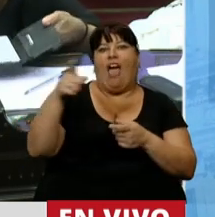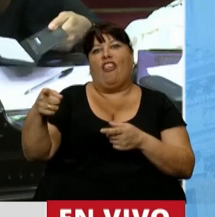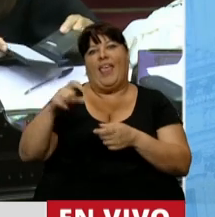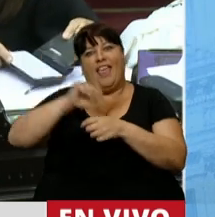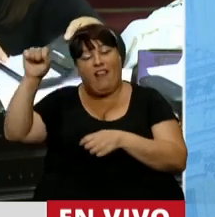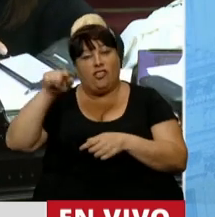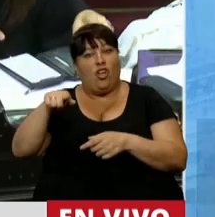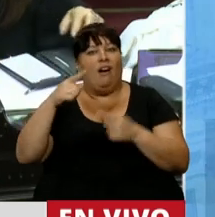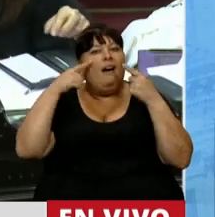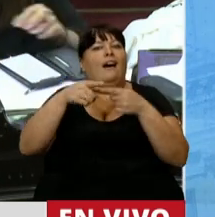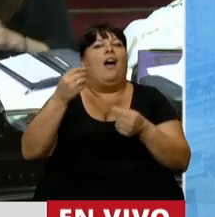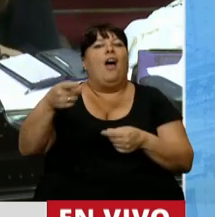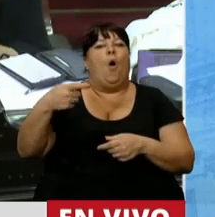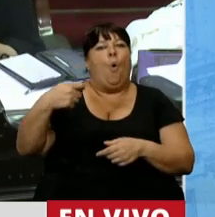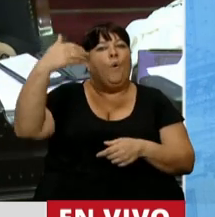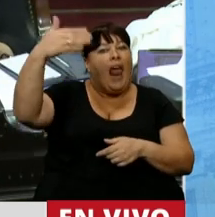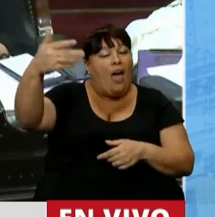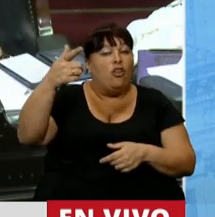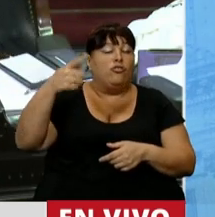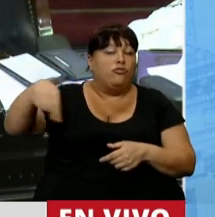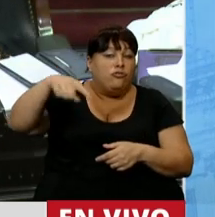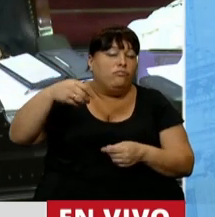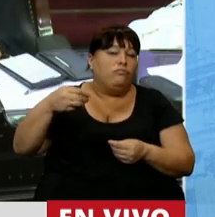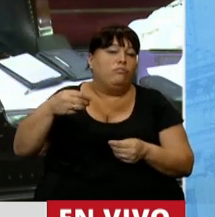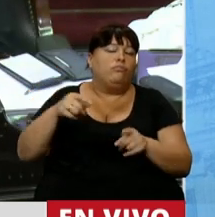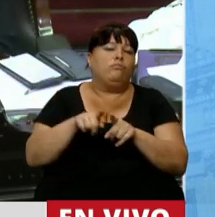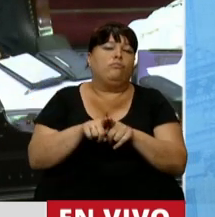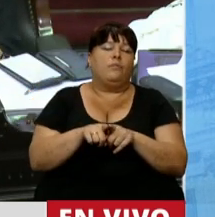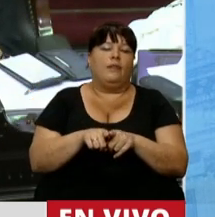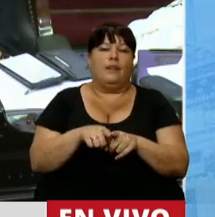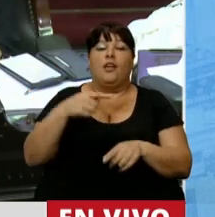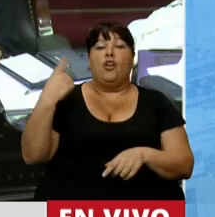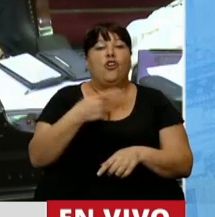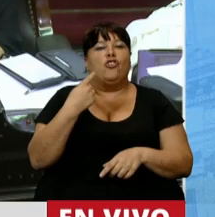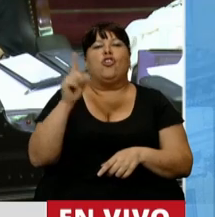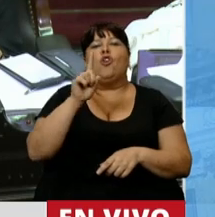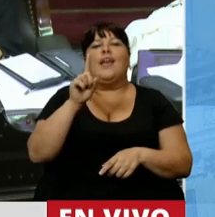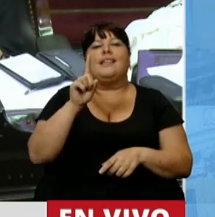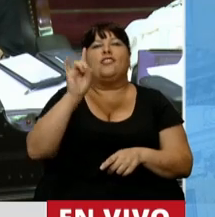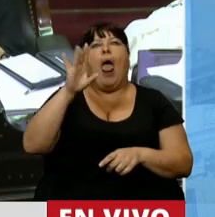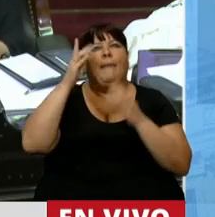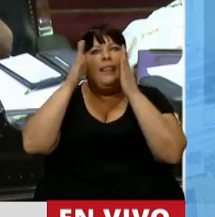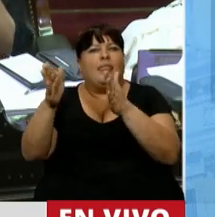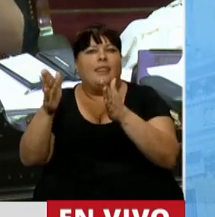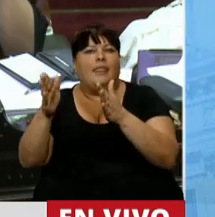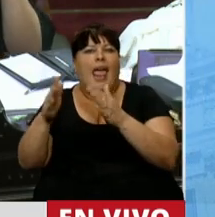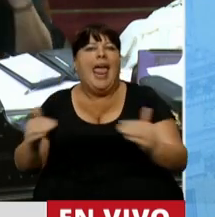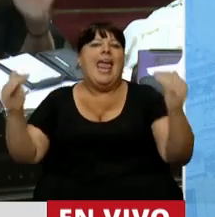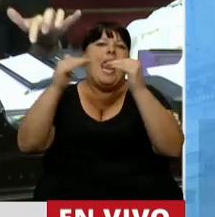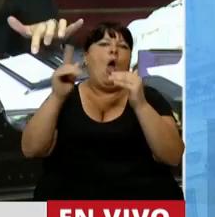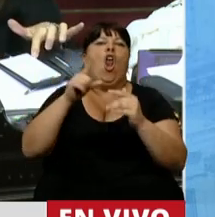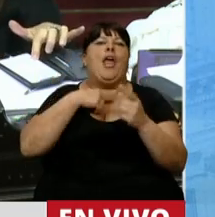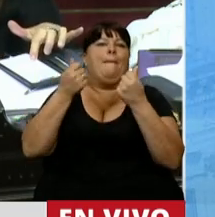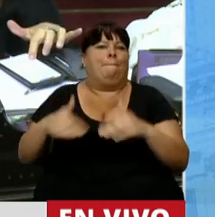hace es poner en perspectiva a nuestros jubilados y jubiladas, en el sentido de que para nosotros no solamente nos interesa que se iguale o que